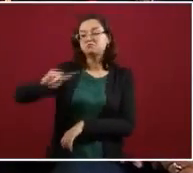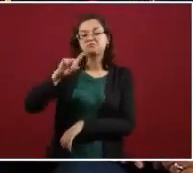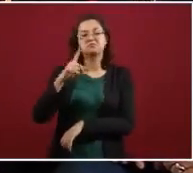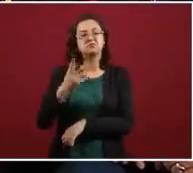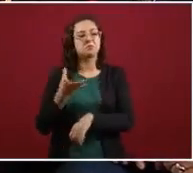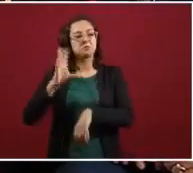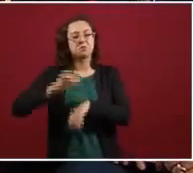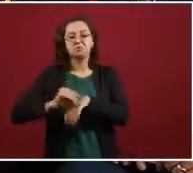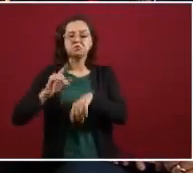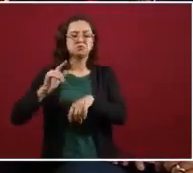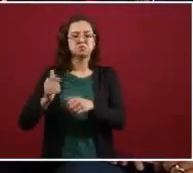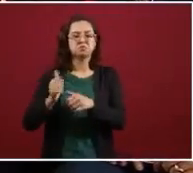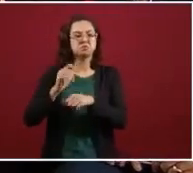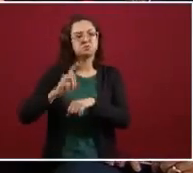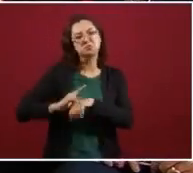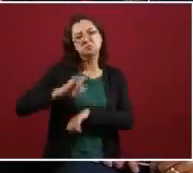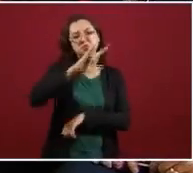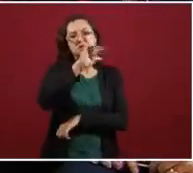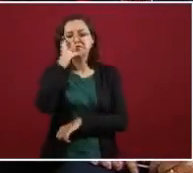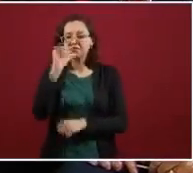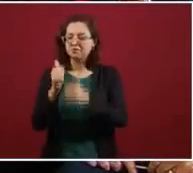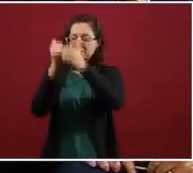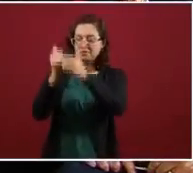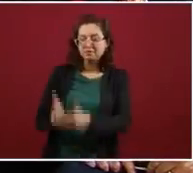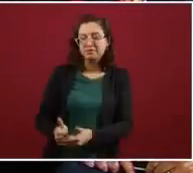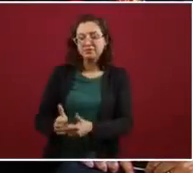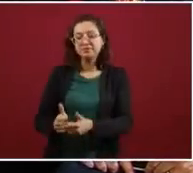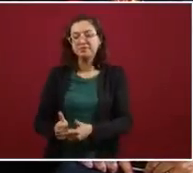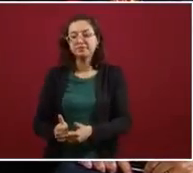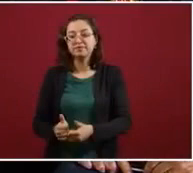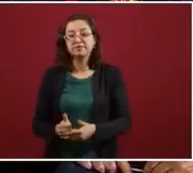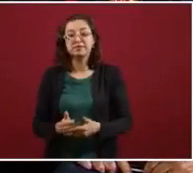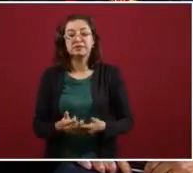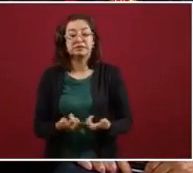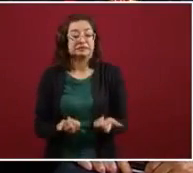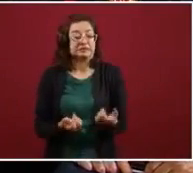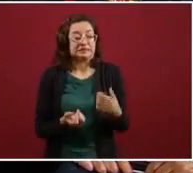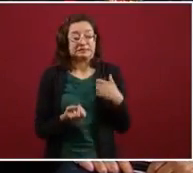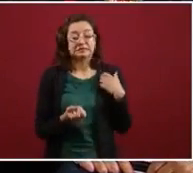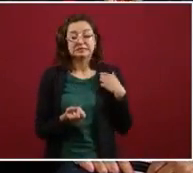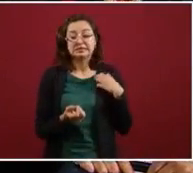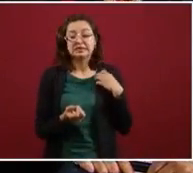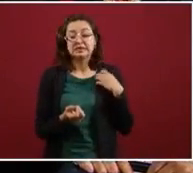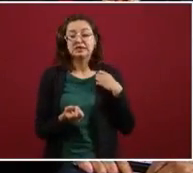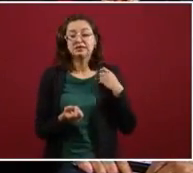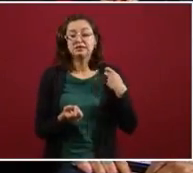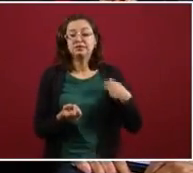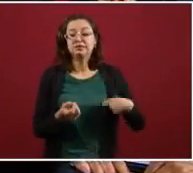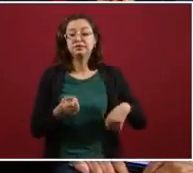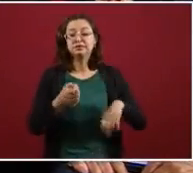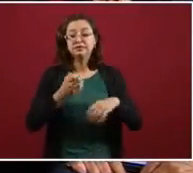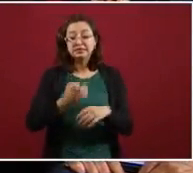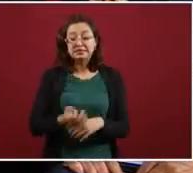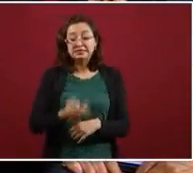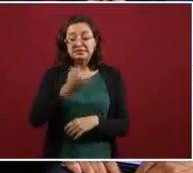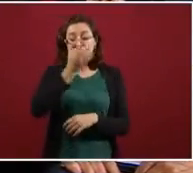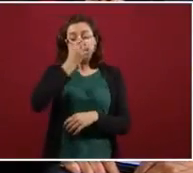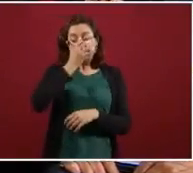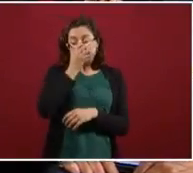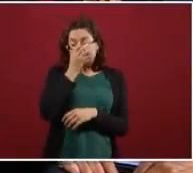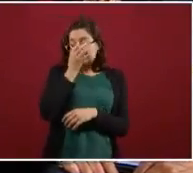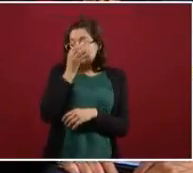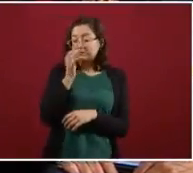ahora sí qué por un milimétrico espacio se dio la